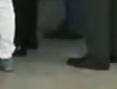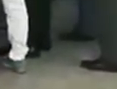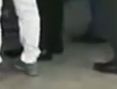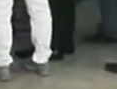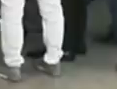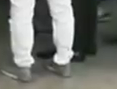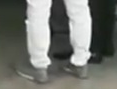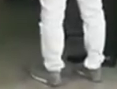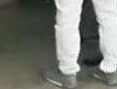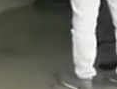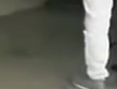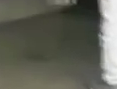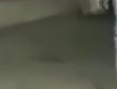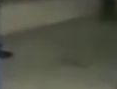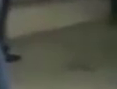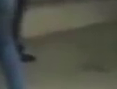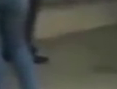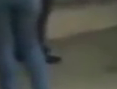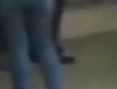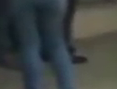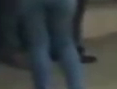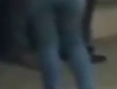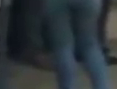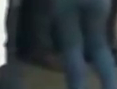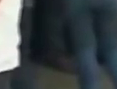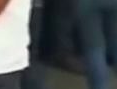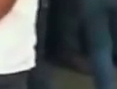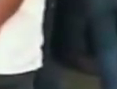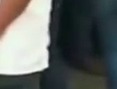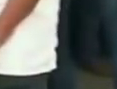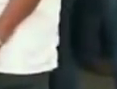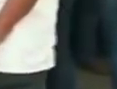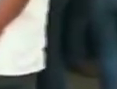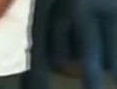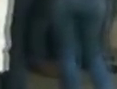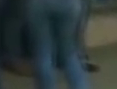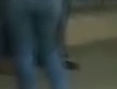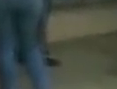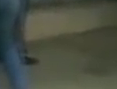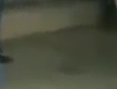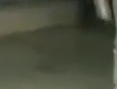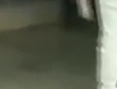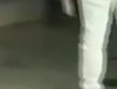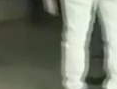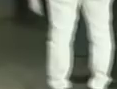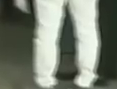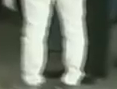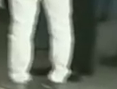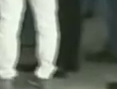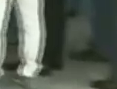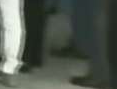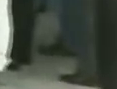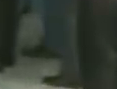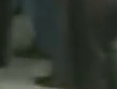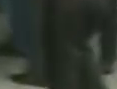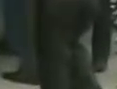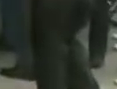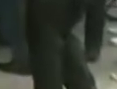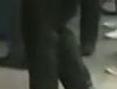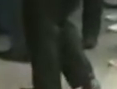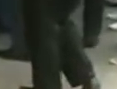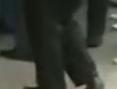los tramitadores desde la parte externa pudieran proceder al cobro y a la entrega de este